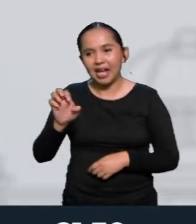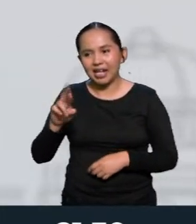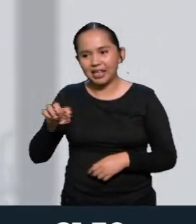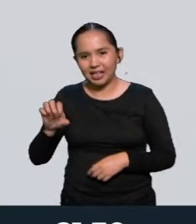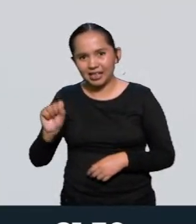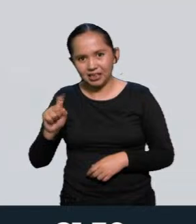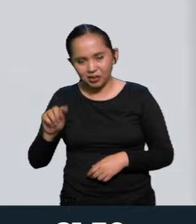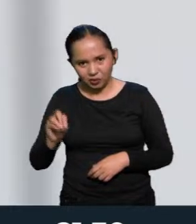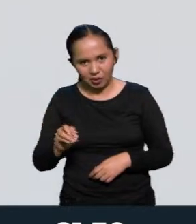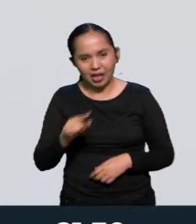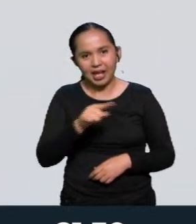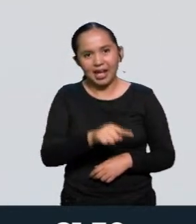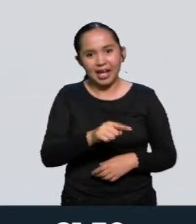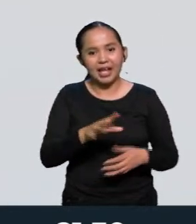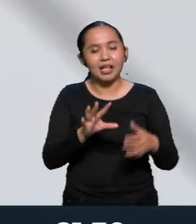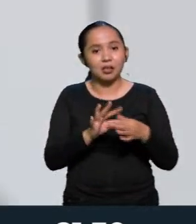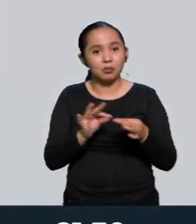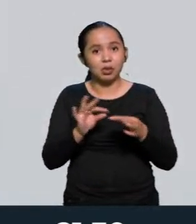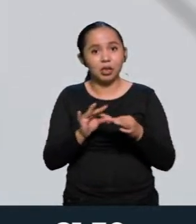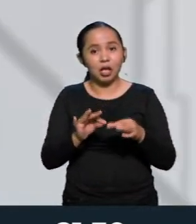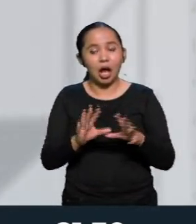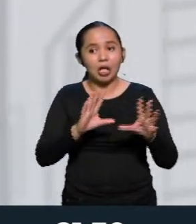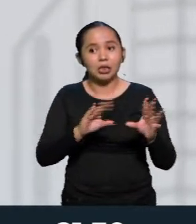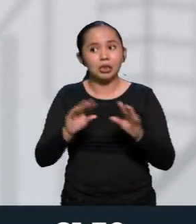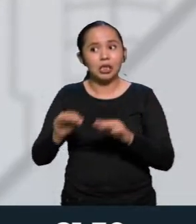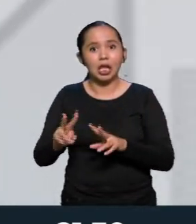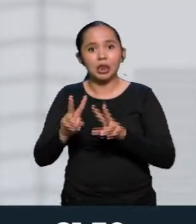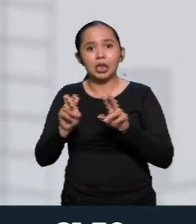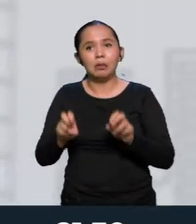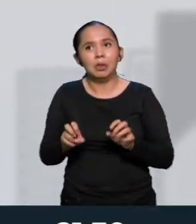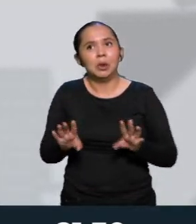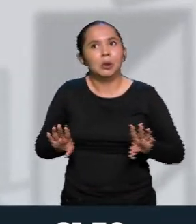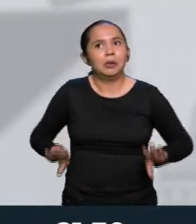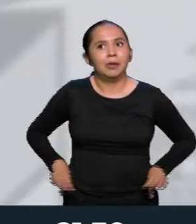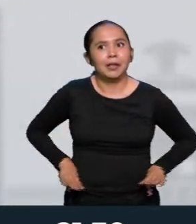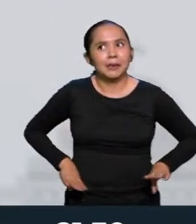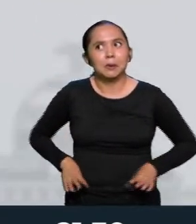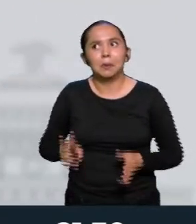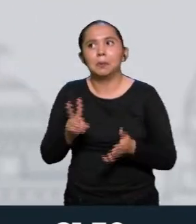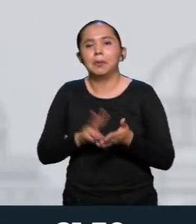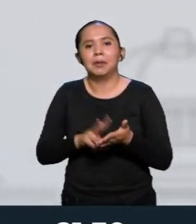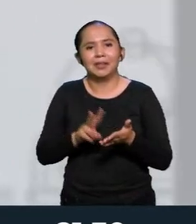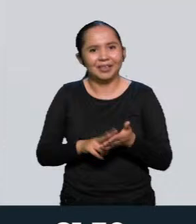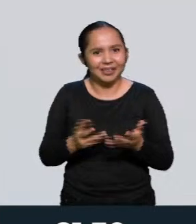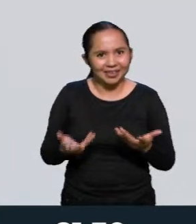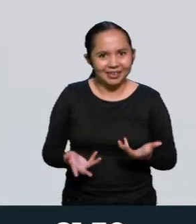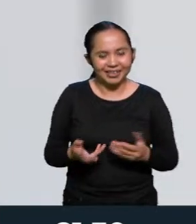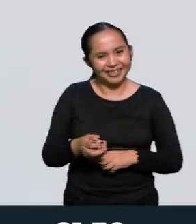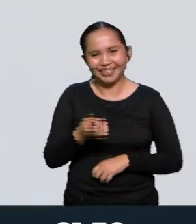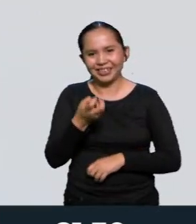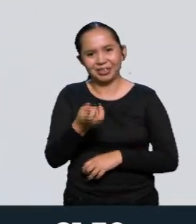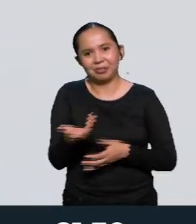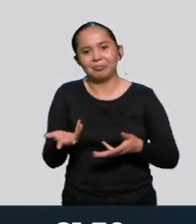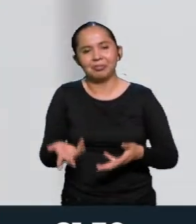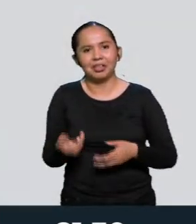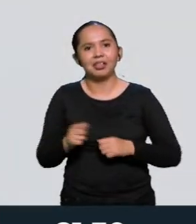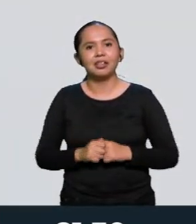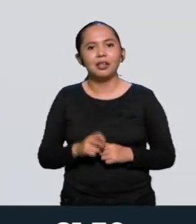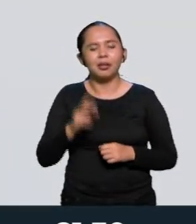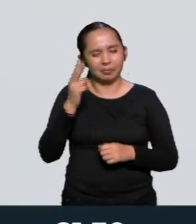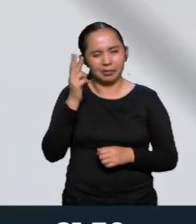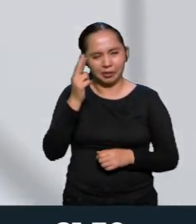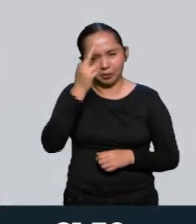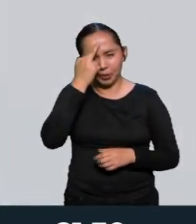que quisiera venir a darnos a nosotros clases de moralidad, ¿no? Imagínate, yo les decía en X, lo que anteriormente era